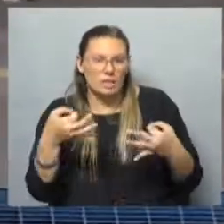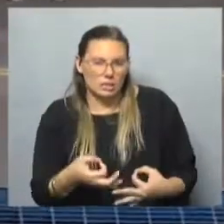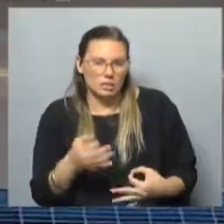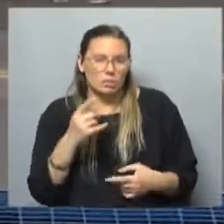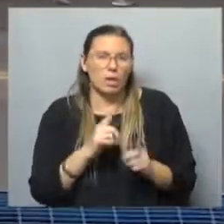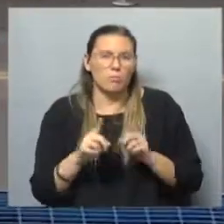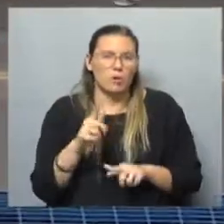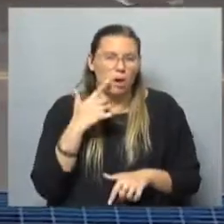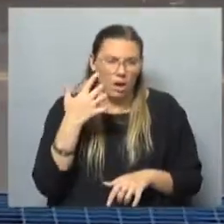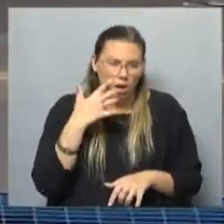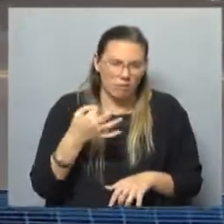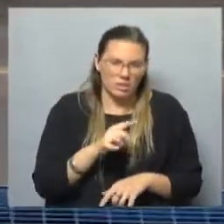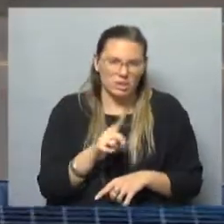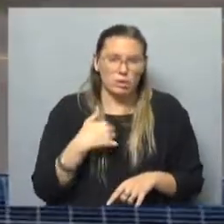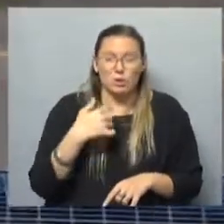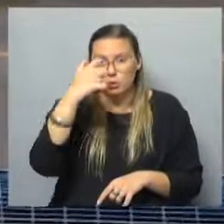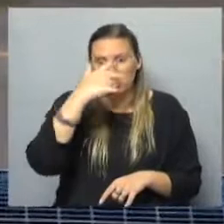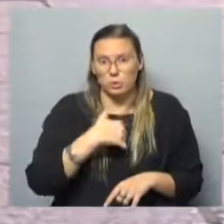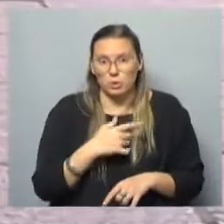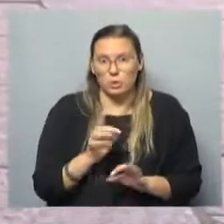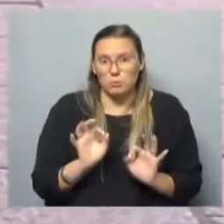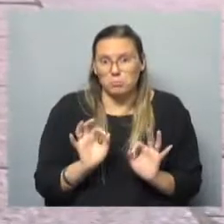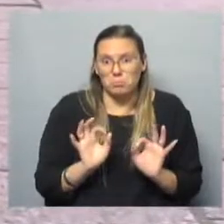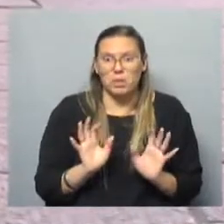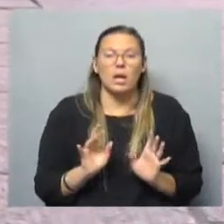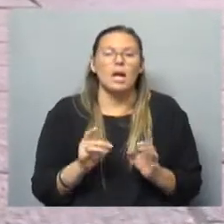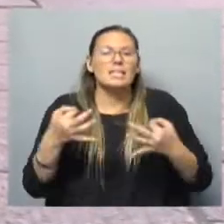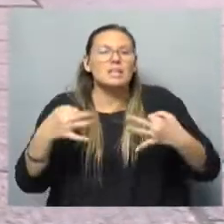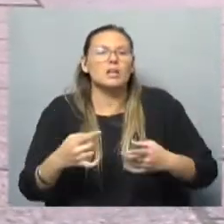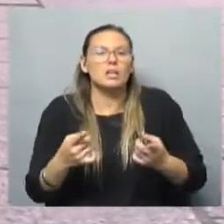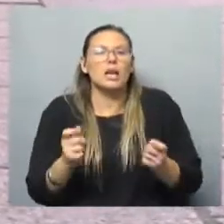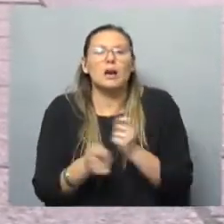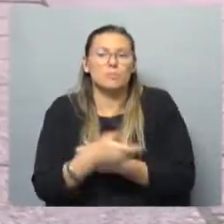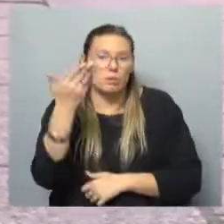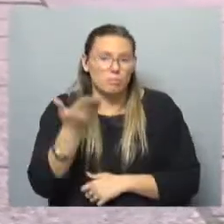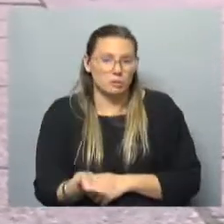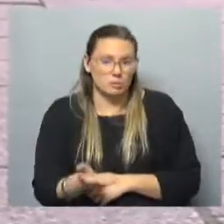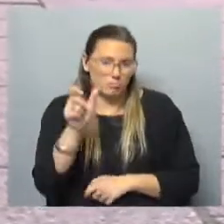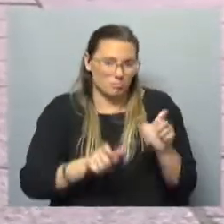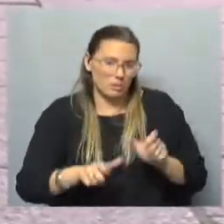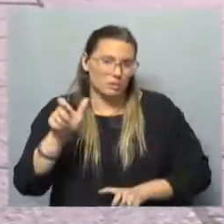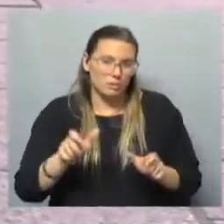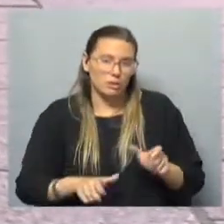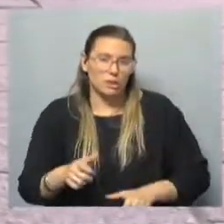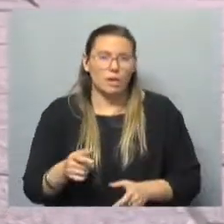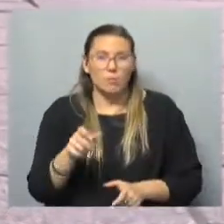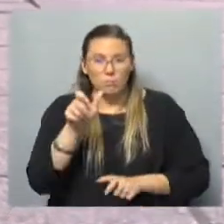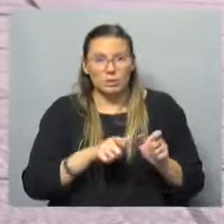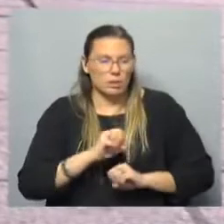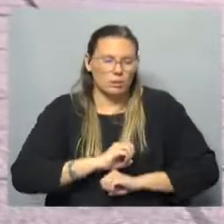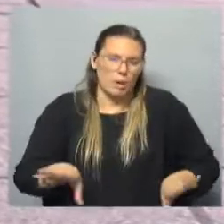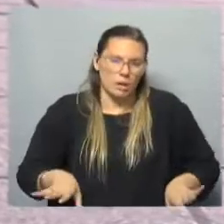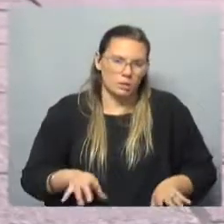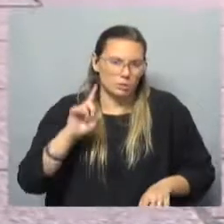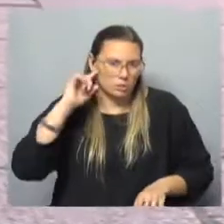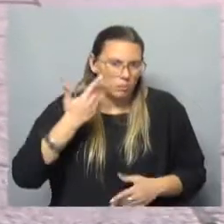así. A ver, ¿no me había pasado a mí que estar inseguro? Para la seguridad tiene que cambiar la gente. Porque la gente está mal, de